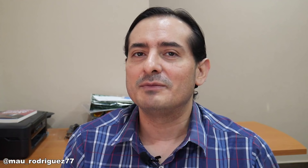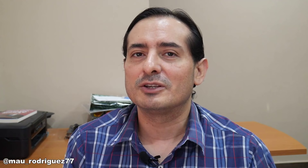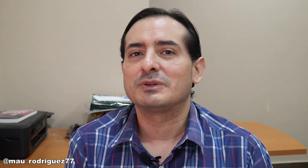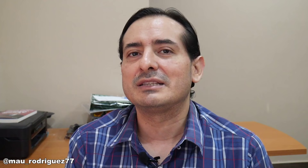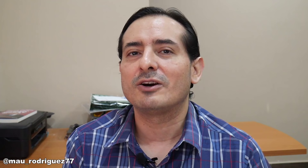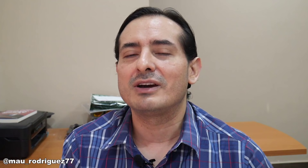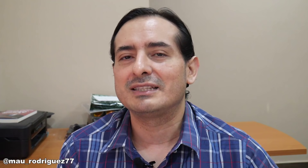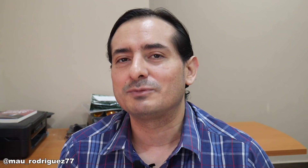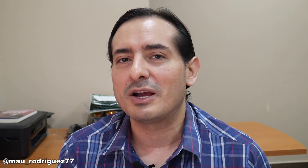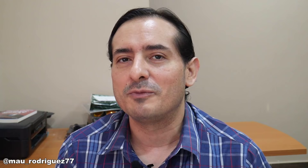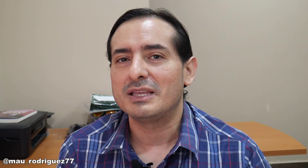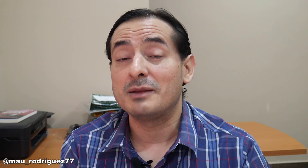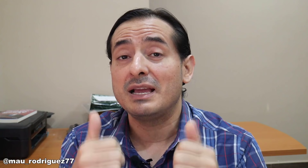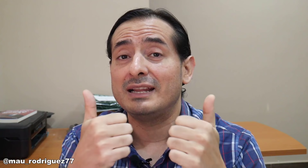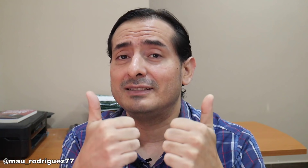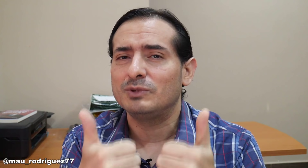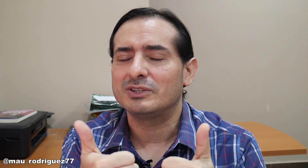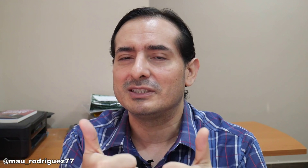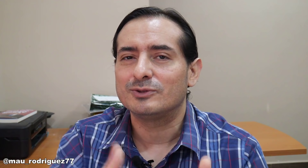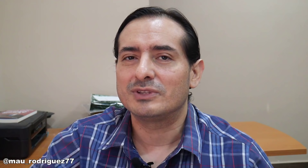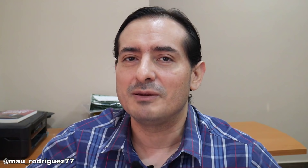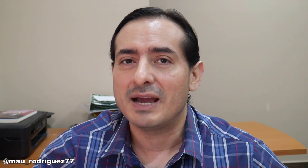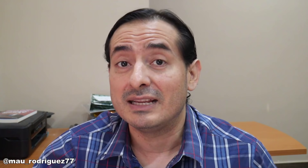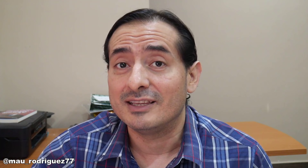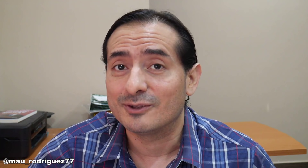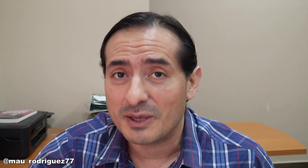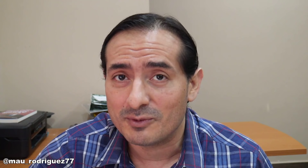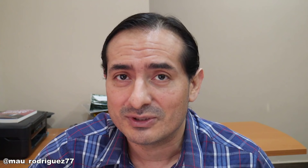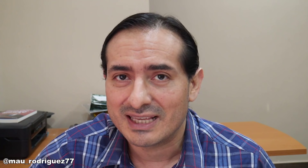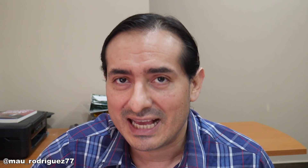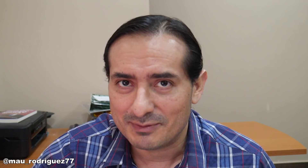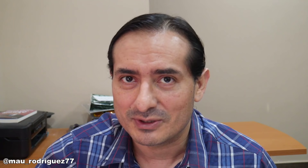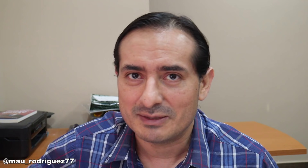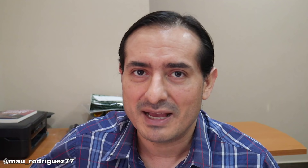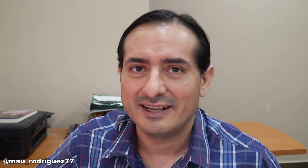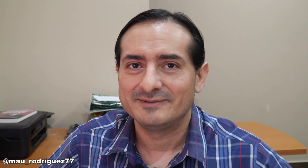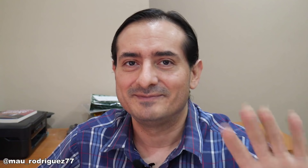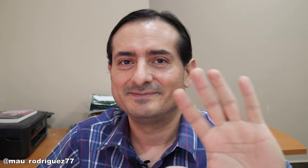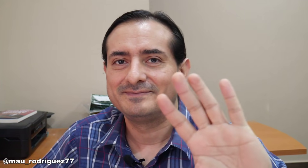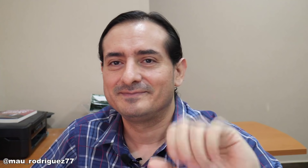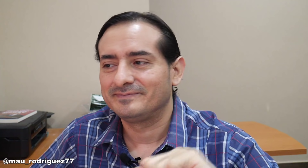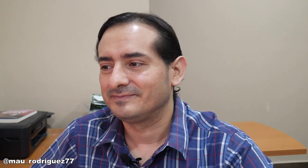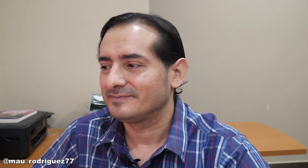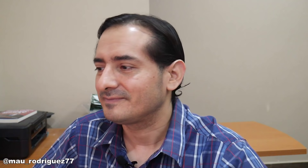Bien, amigos, pues es todo. Gracias por acompañarme. Les invito a que se suscriban y nos vemos a la próxima.